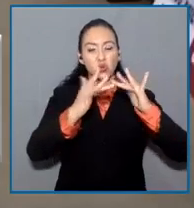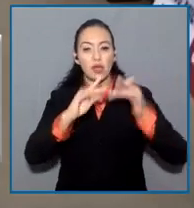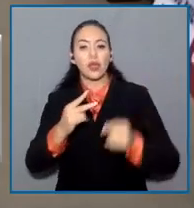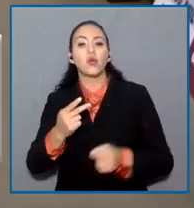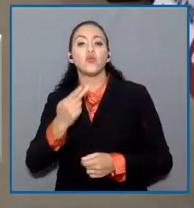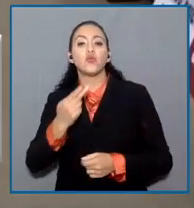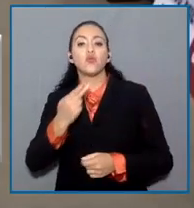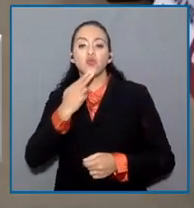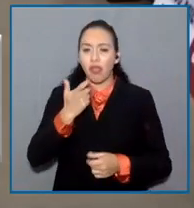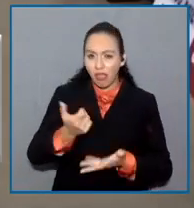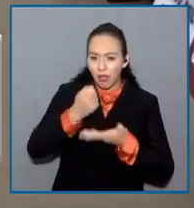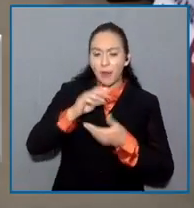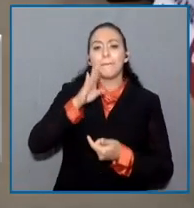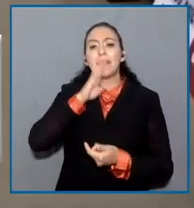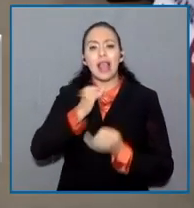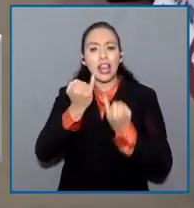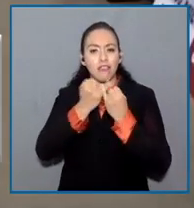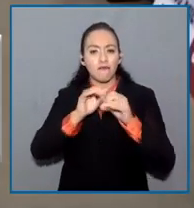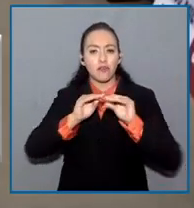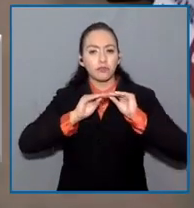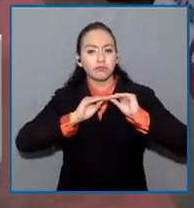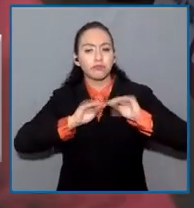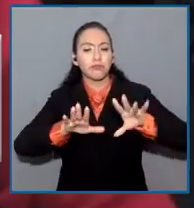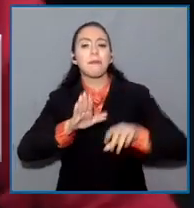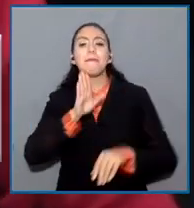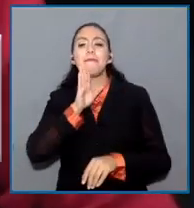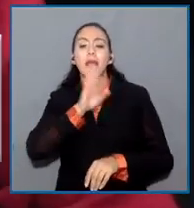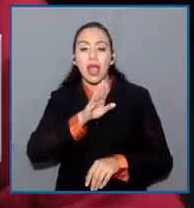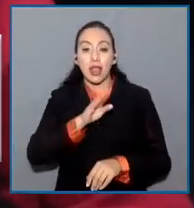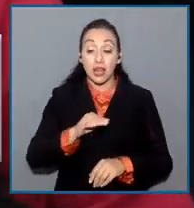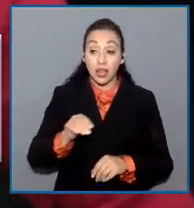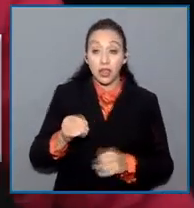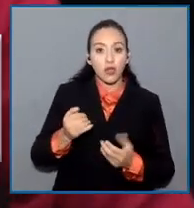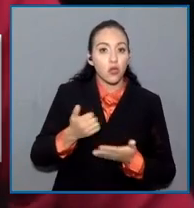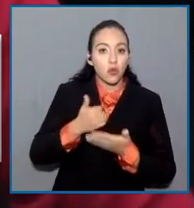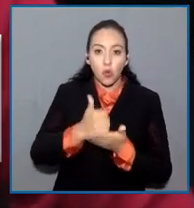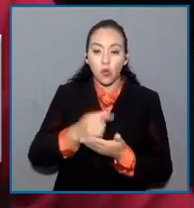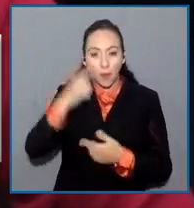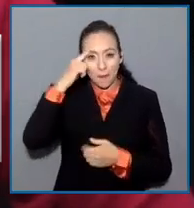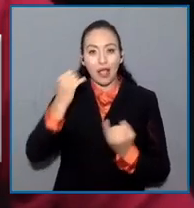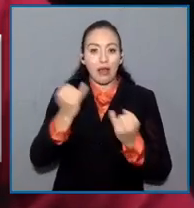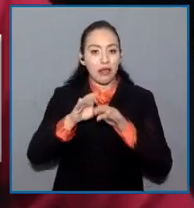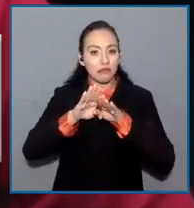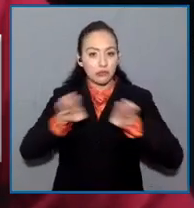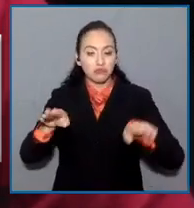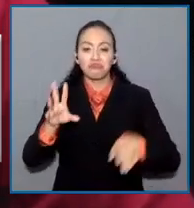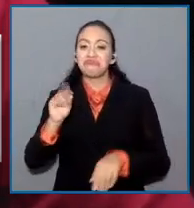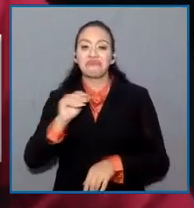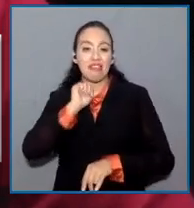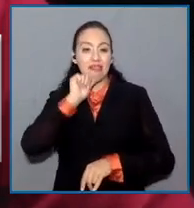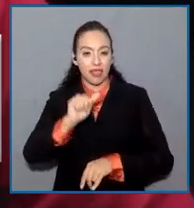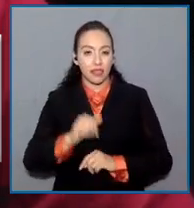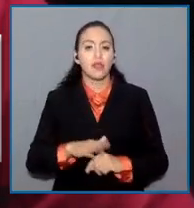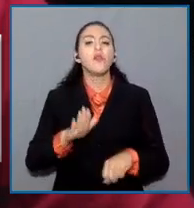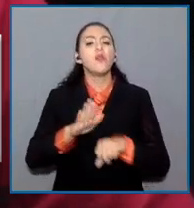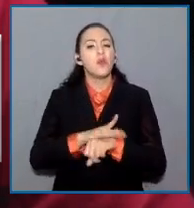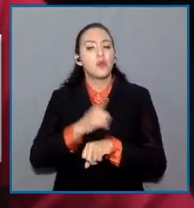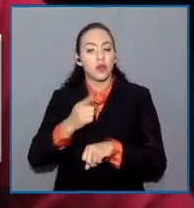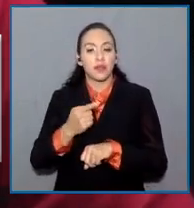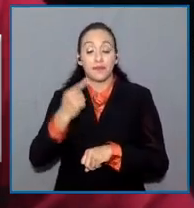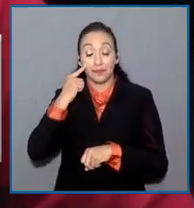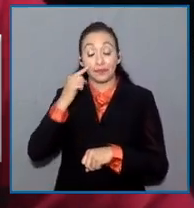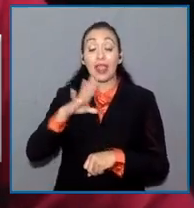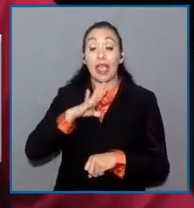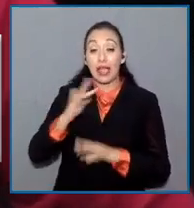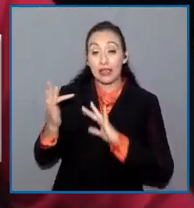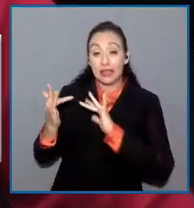y vulneración de los principios de imparcialidad y neutralidad. Lo anterior por publicaciones en redes sociales,